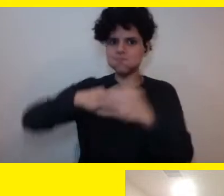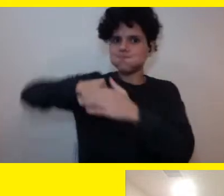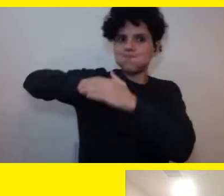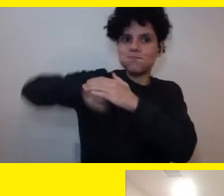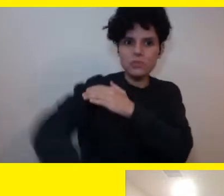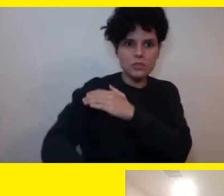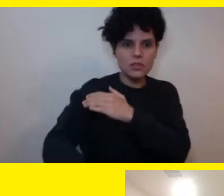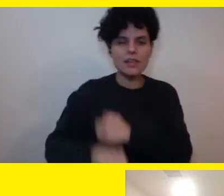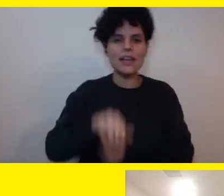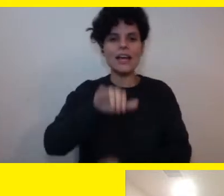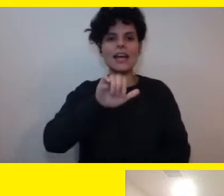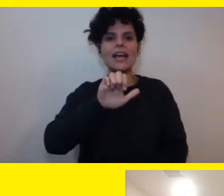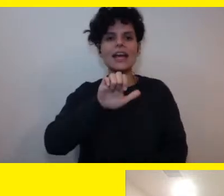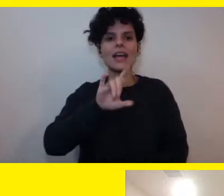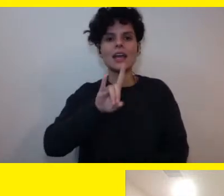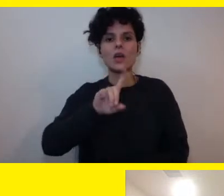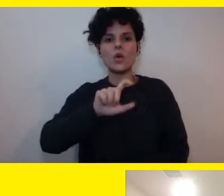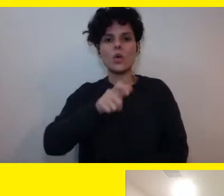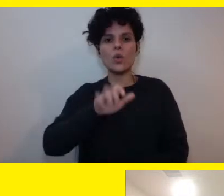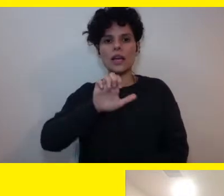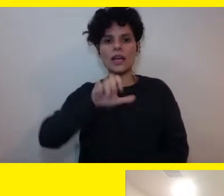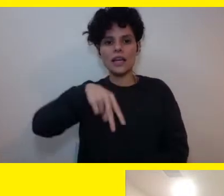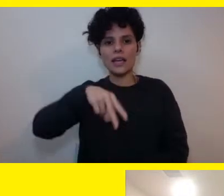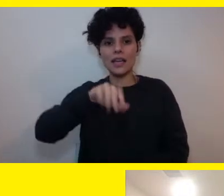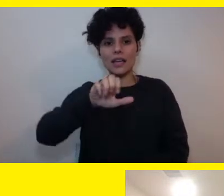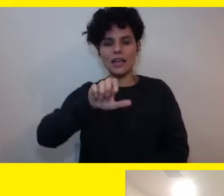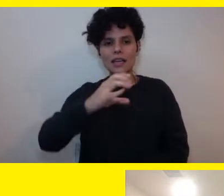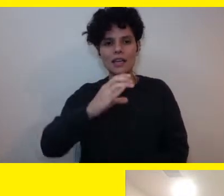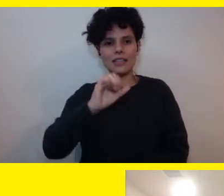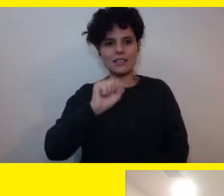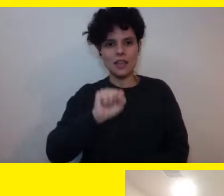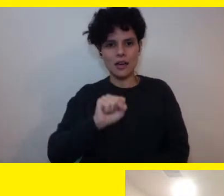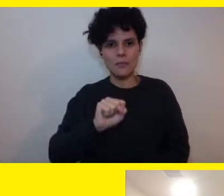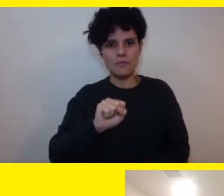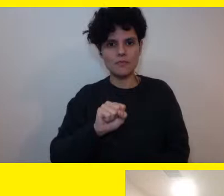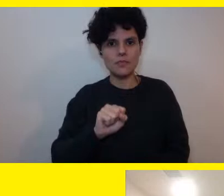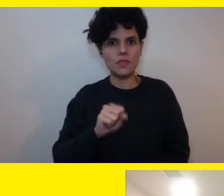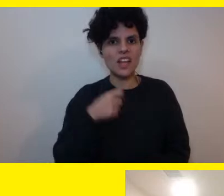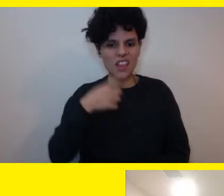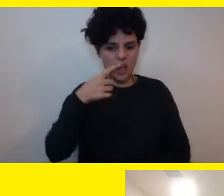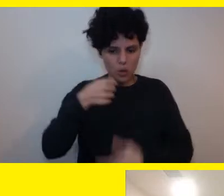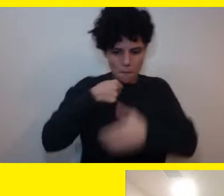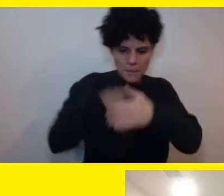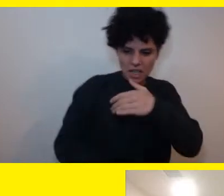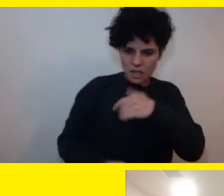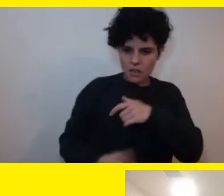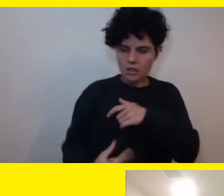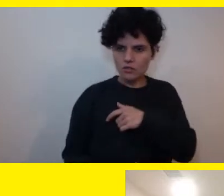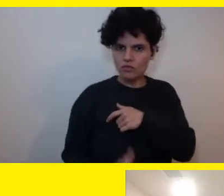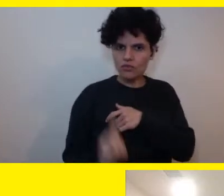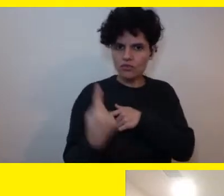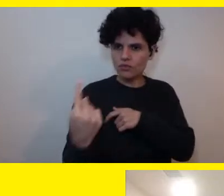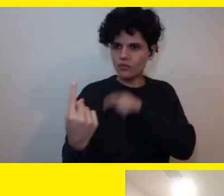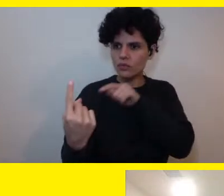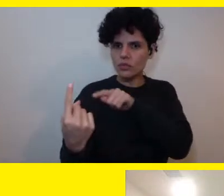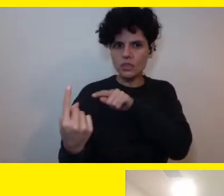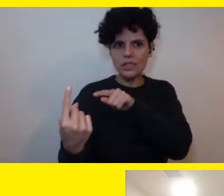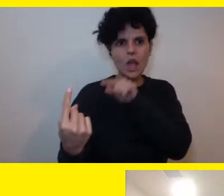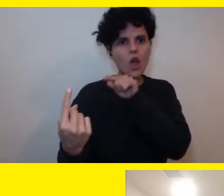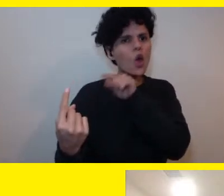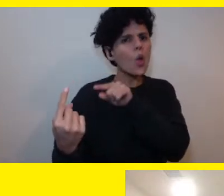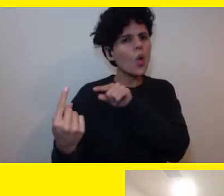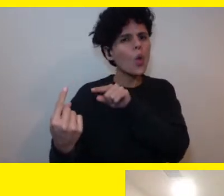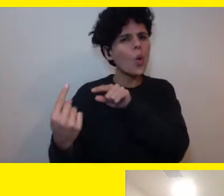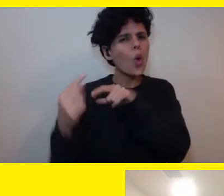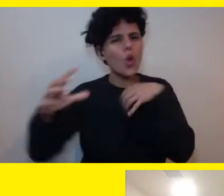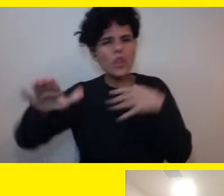misma manera como a mí me dijeron, un terrorista menos, a esas compañeras también se las abortó con esa lógica.